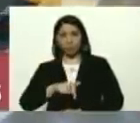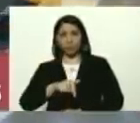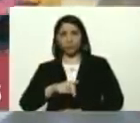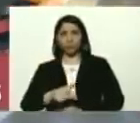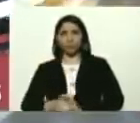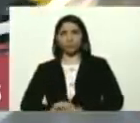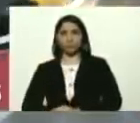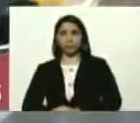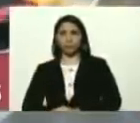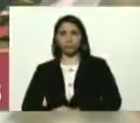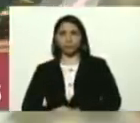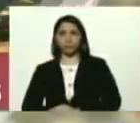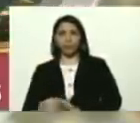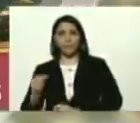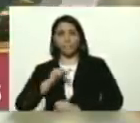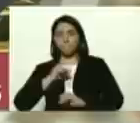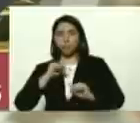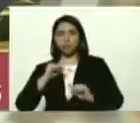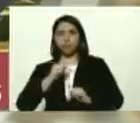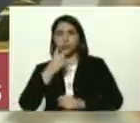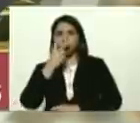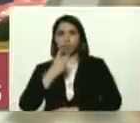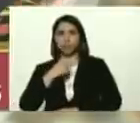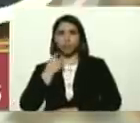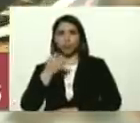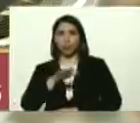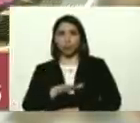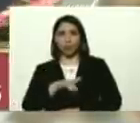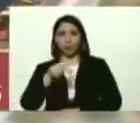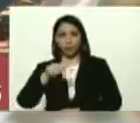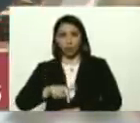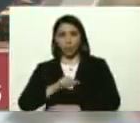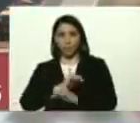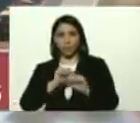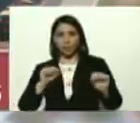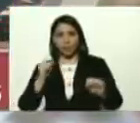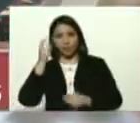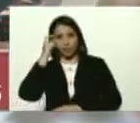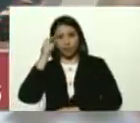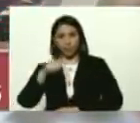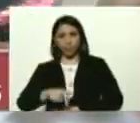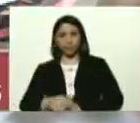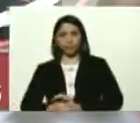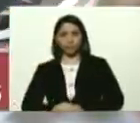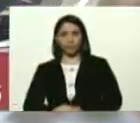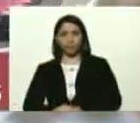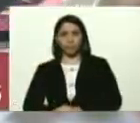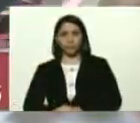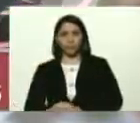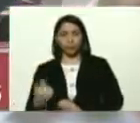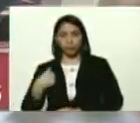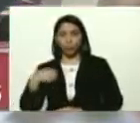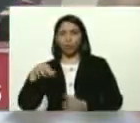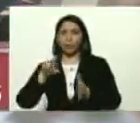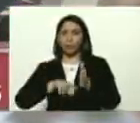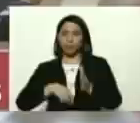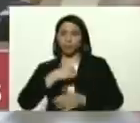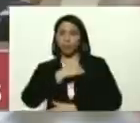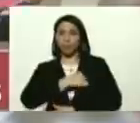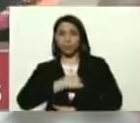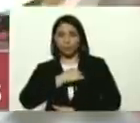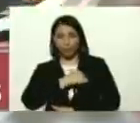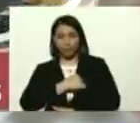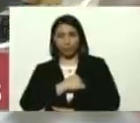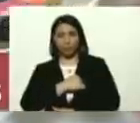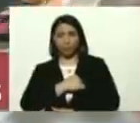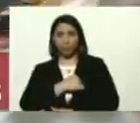paro cardiorrespiratorio y falleció en la mañana del día de hoy. Yo repito, muy lamentable.